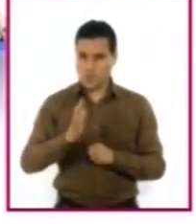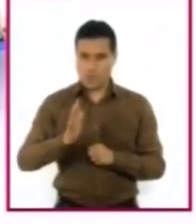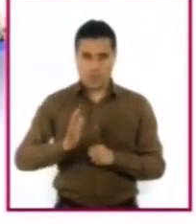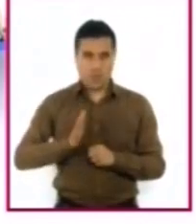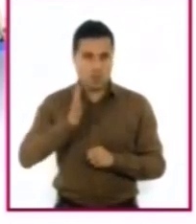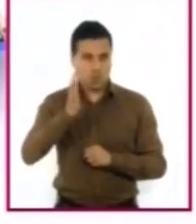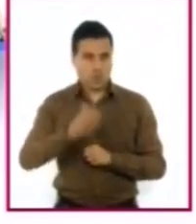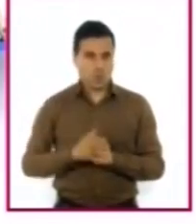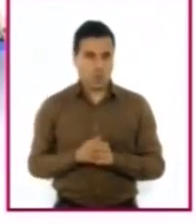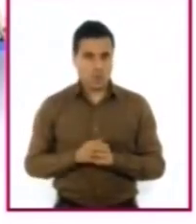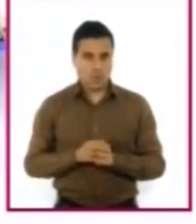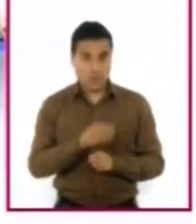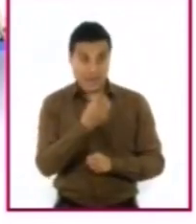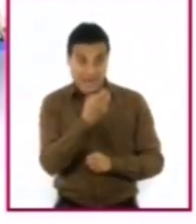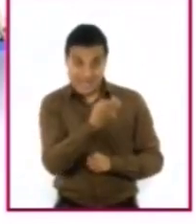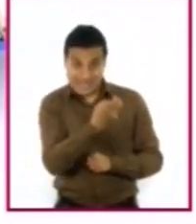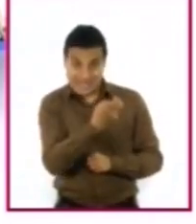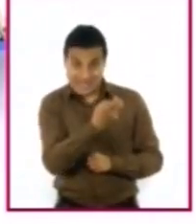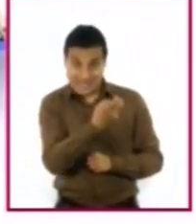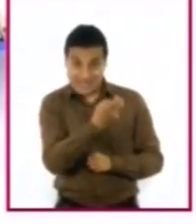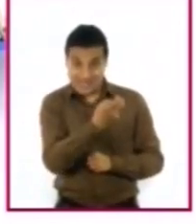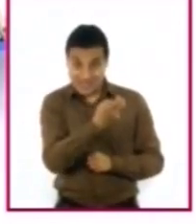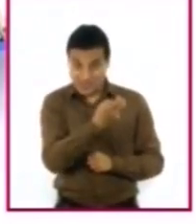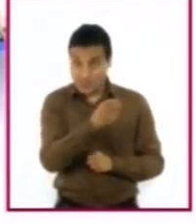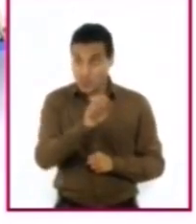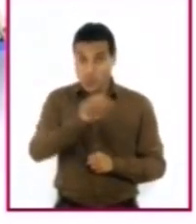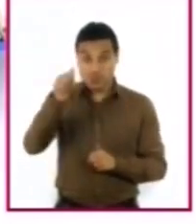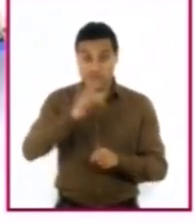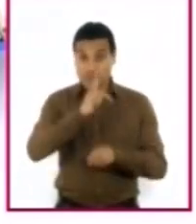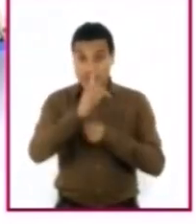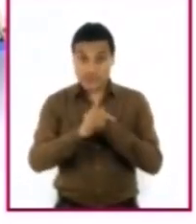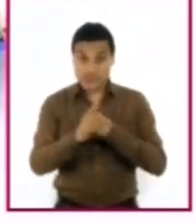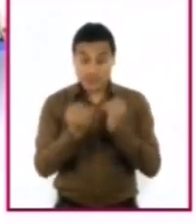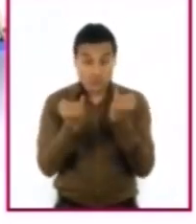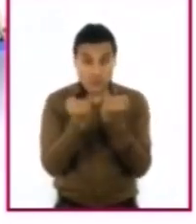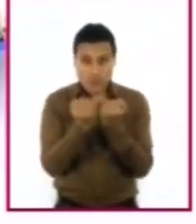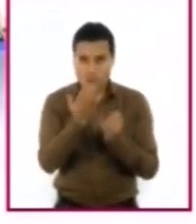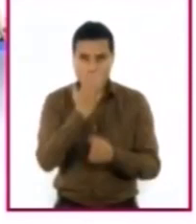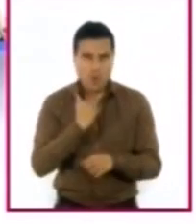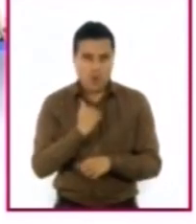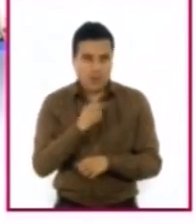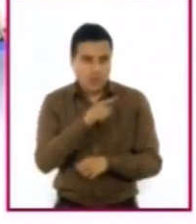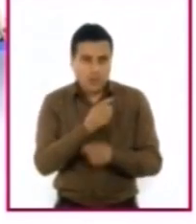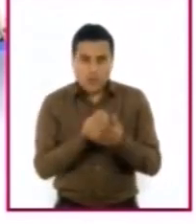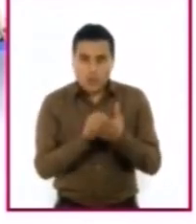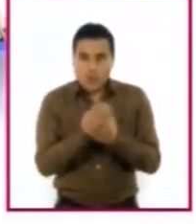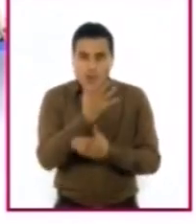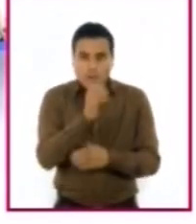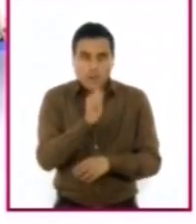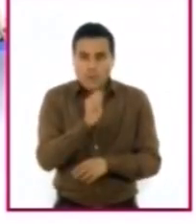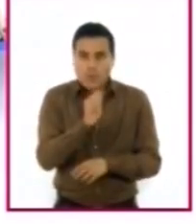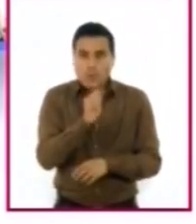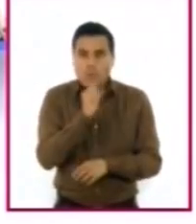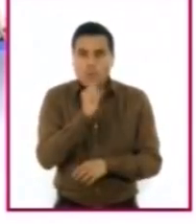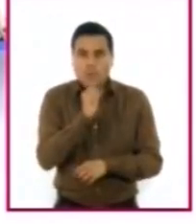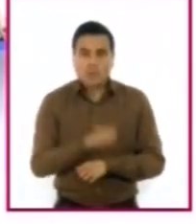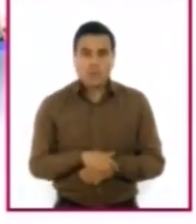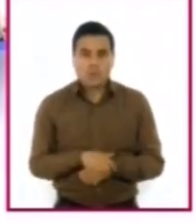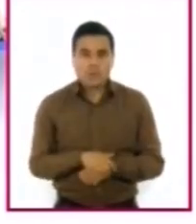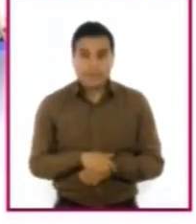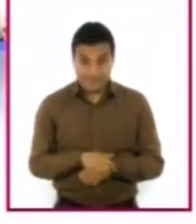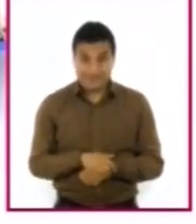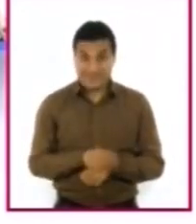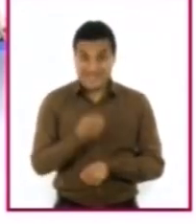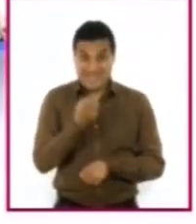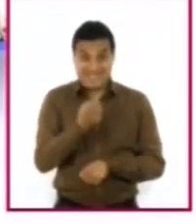porque no existían en el lugar de origen de los naturalistas. Eran especies novedosas para ellos. También en esa